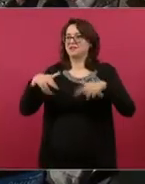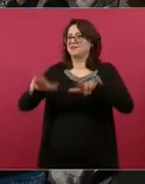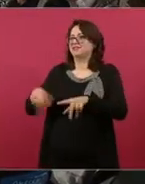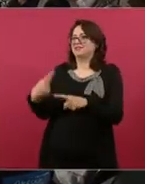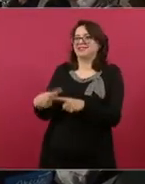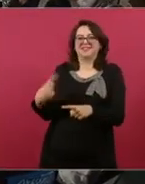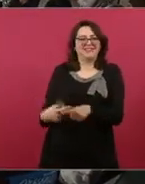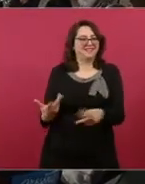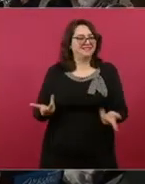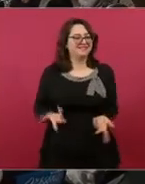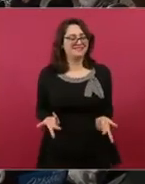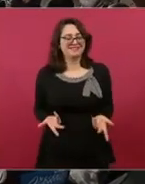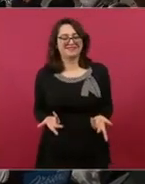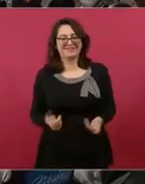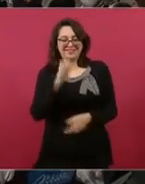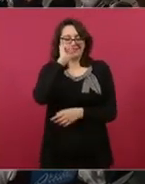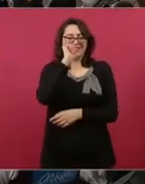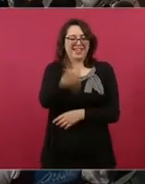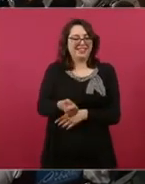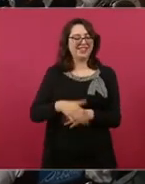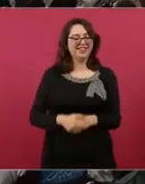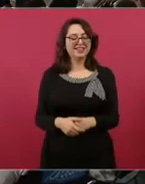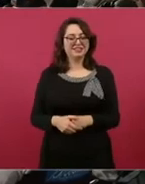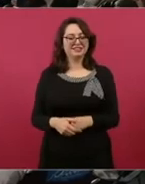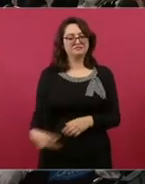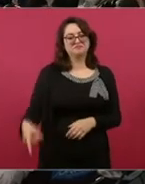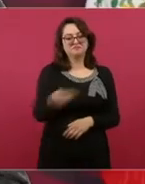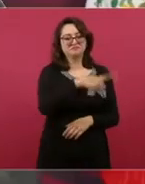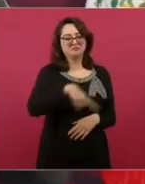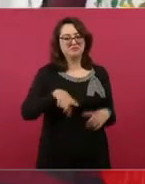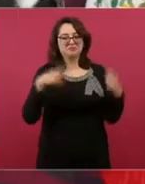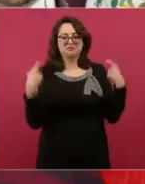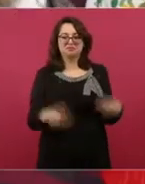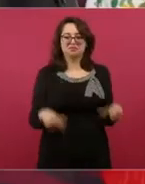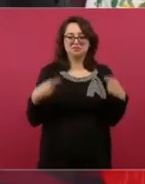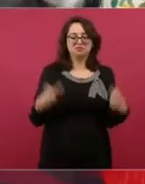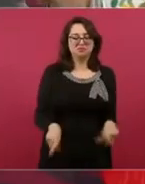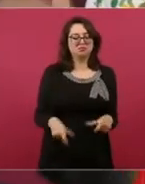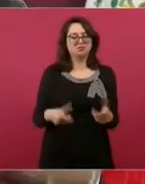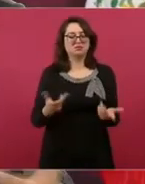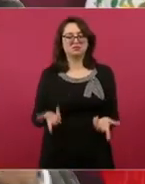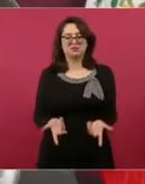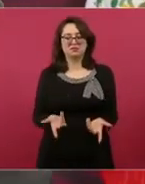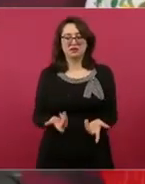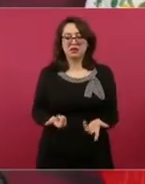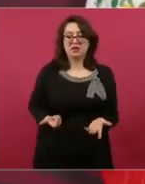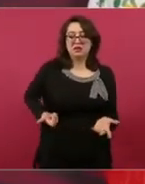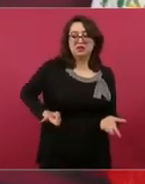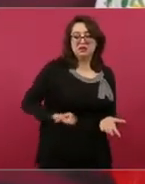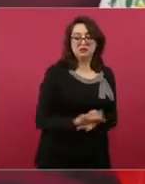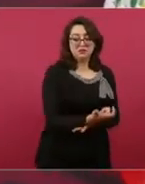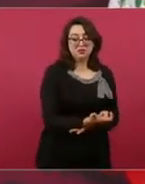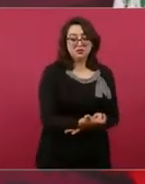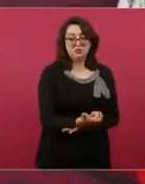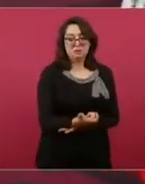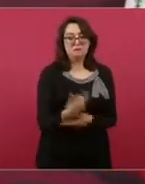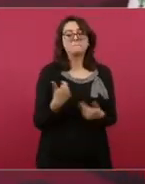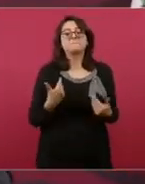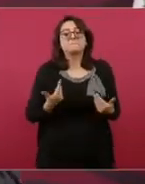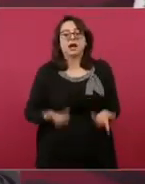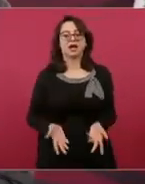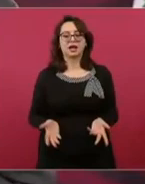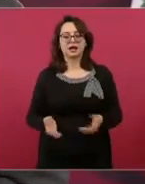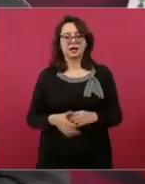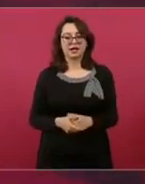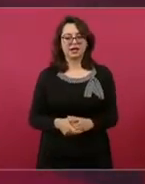Ernesto Zedillo que hizo una reforma para renovar la corte No porque nosotros sí respetamos la división y el equilibrio